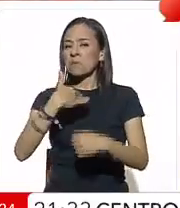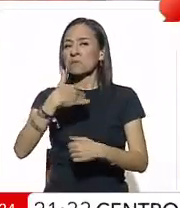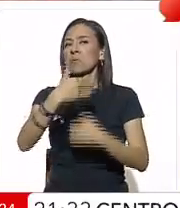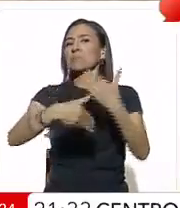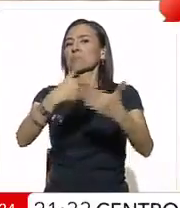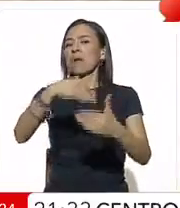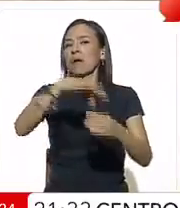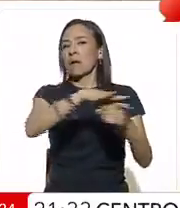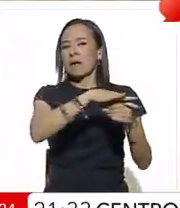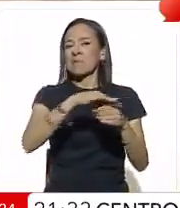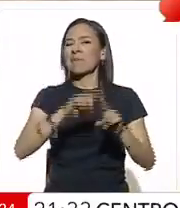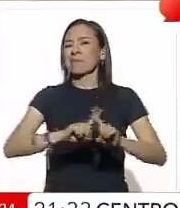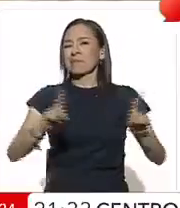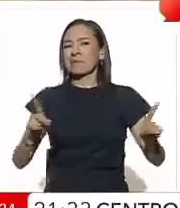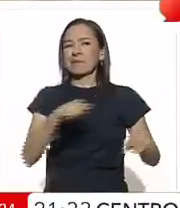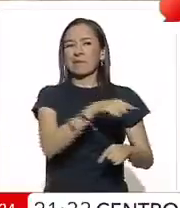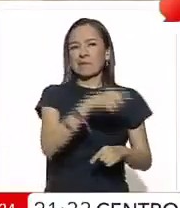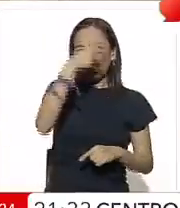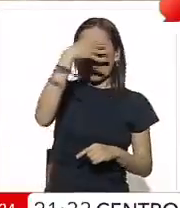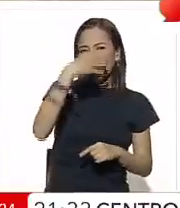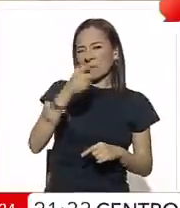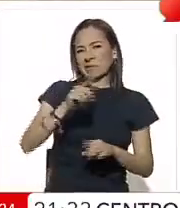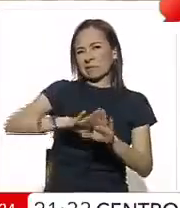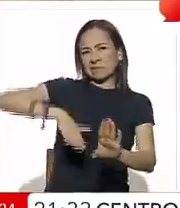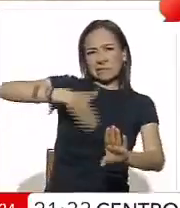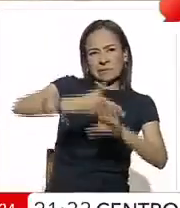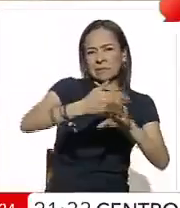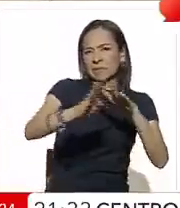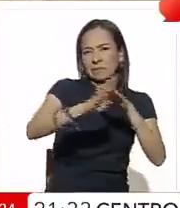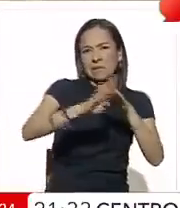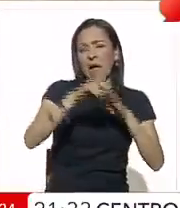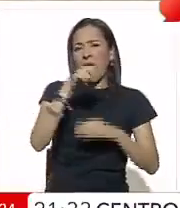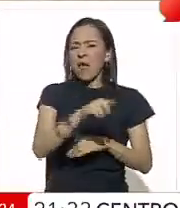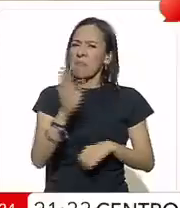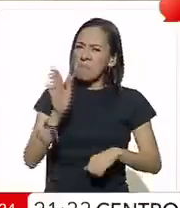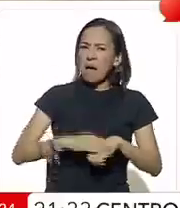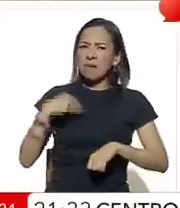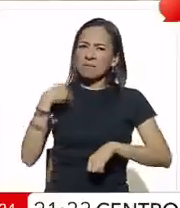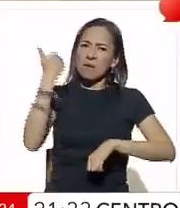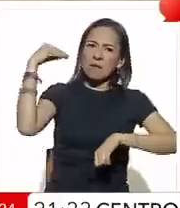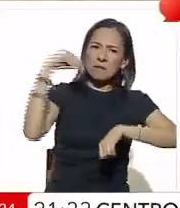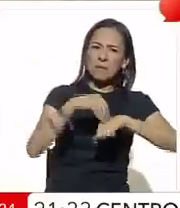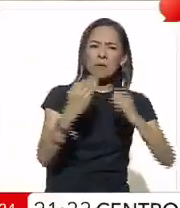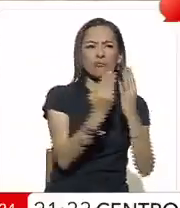anti-inmigrantes de Donald Trump, que incluyen continuar la construcción del muro fronterizo.